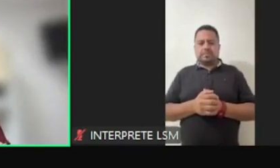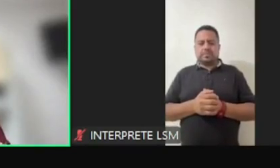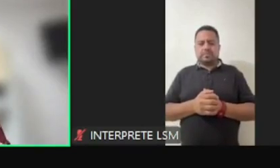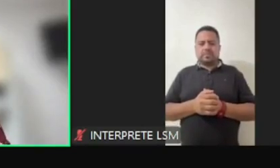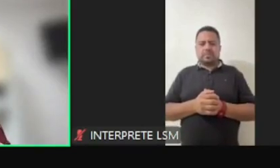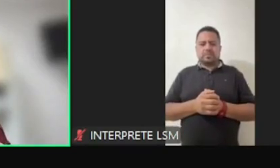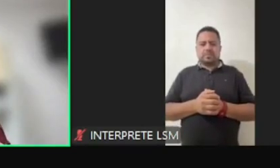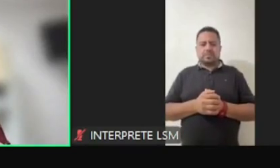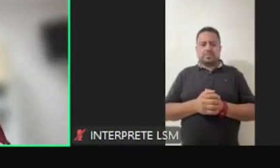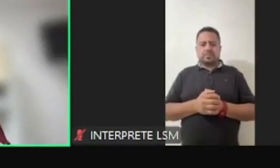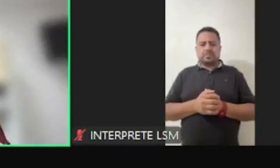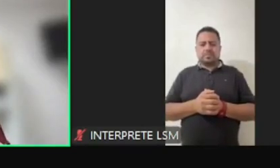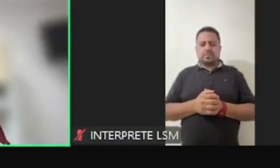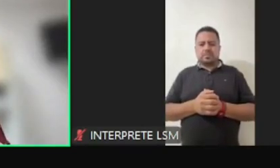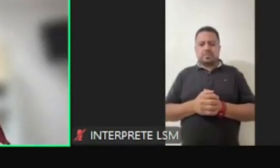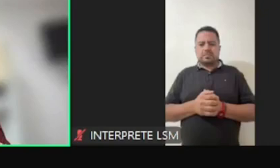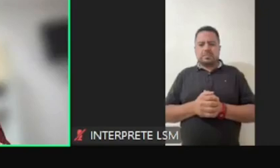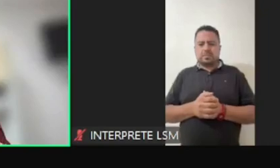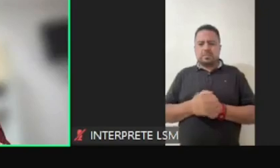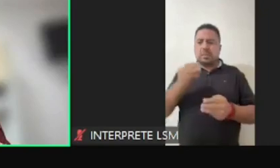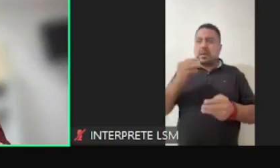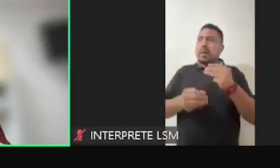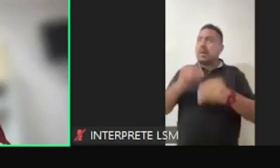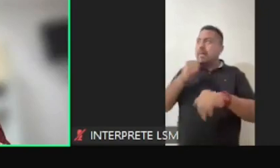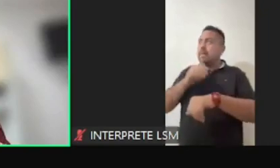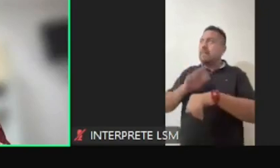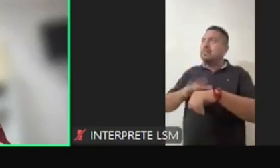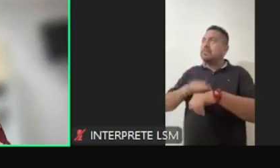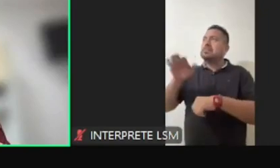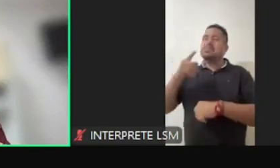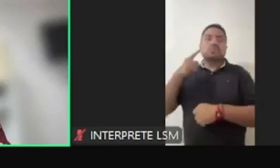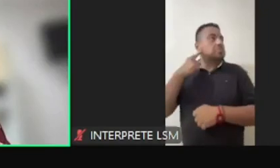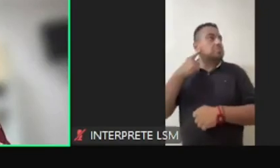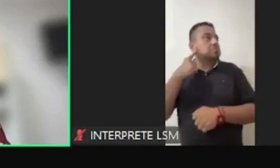votos magistr su audio